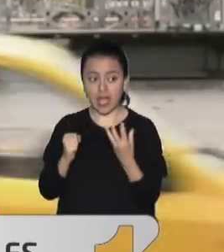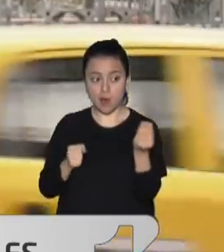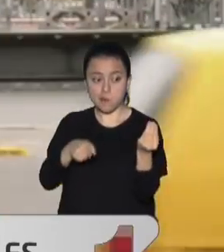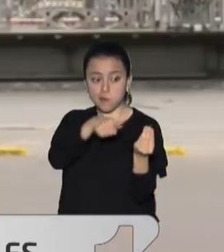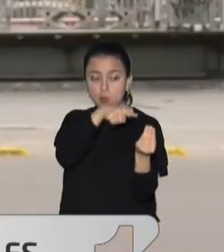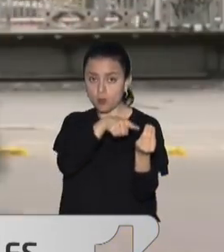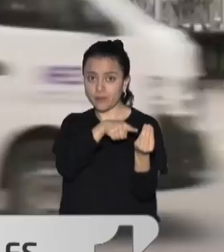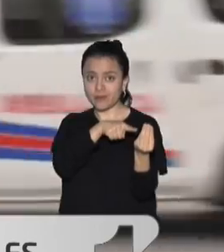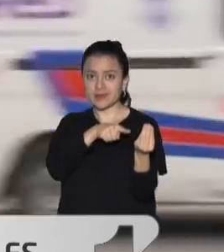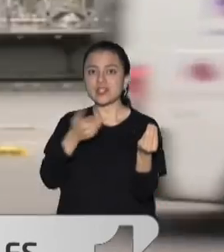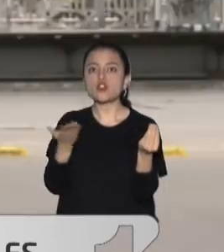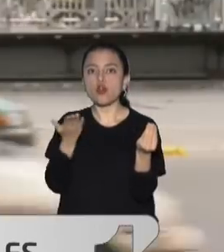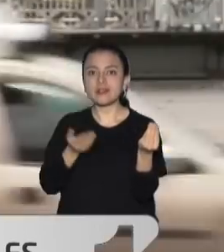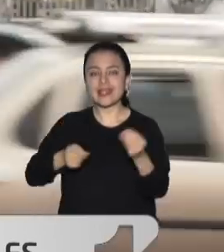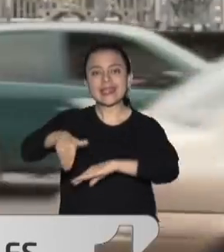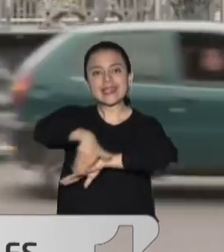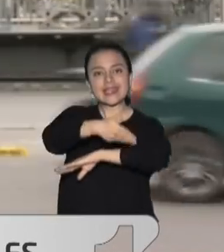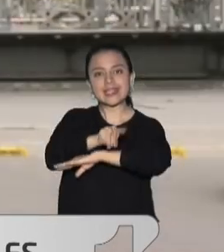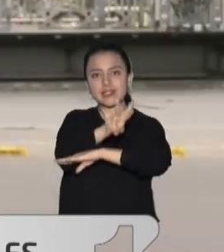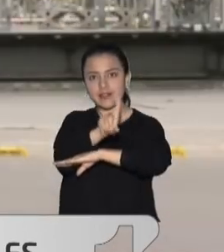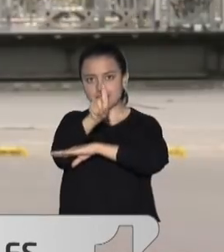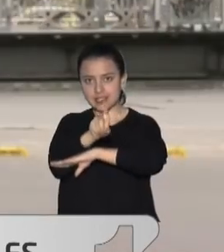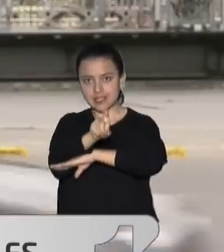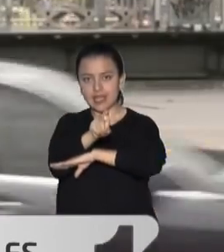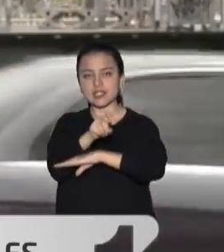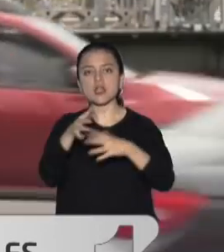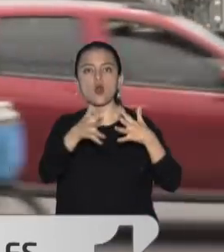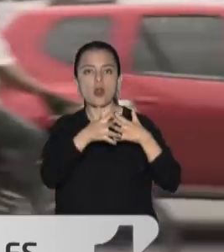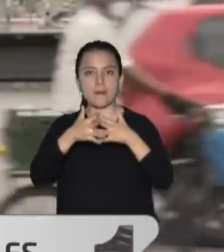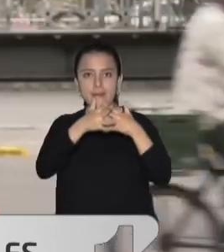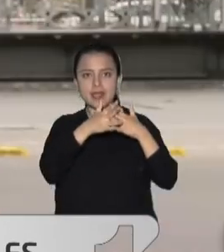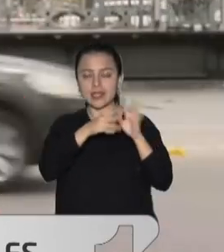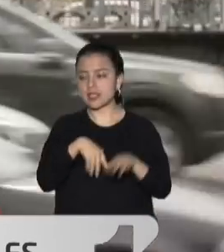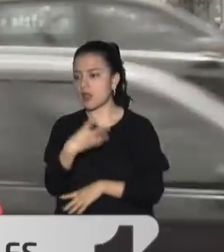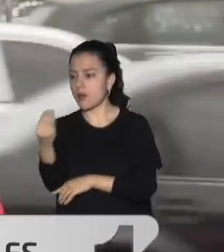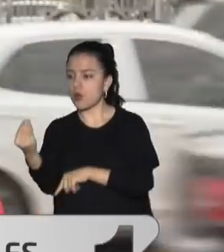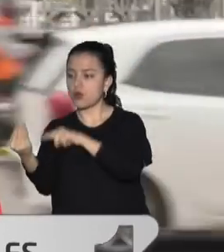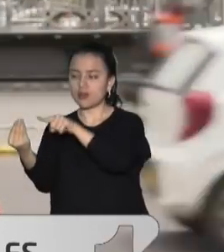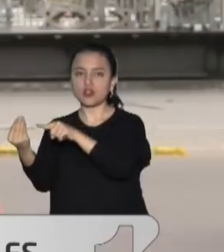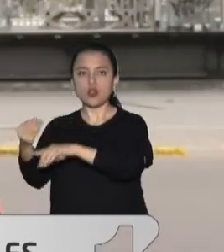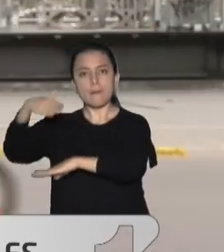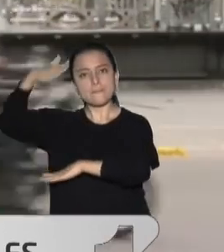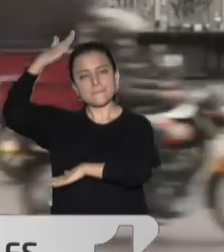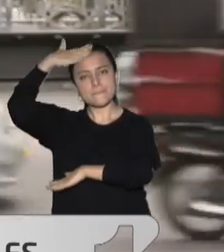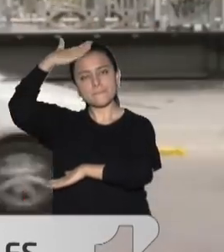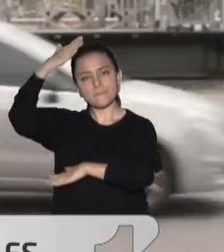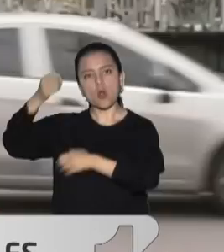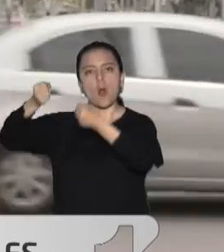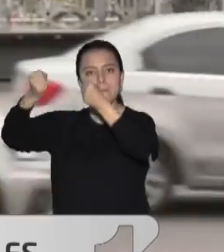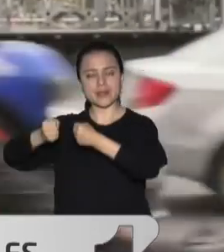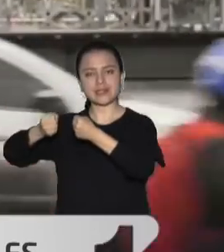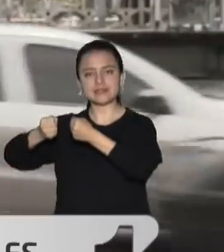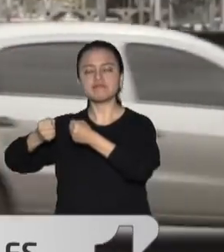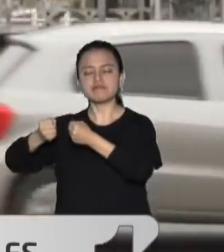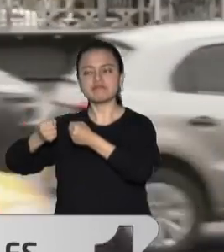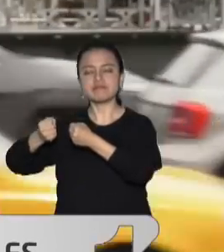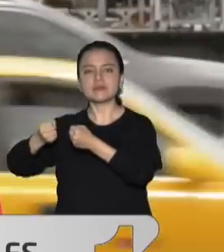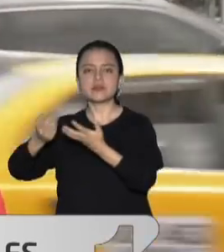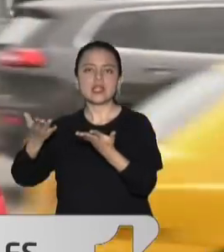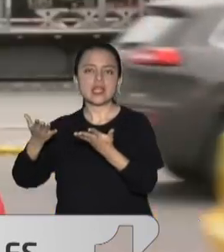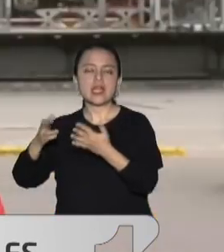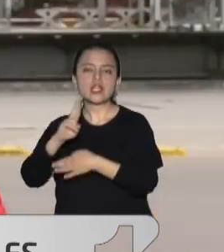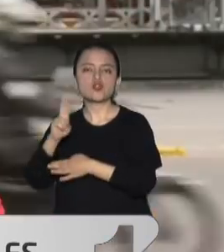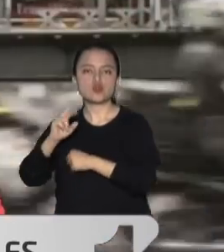una sobre la calle 26 con Avenida Américas y otra en el Portal de las Américas en el sur de Bogotá. Luisa, usted tiene